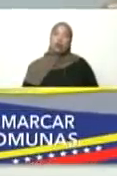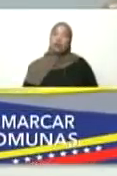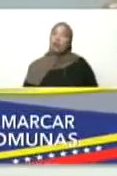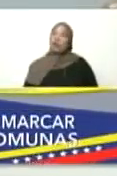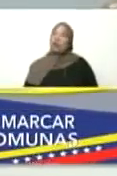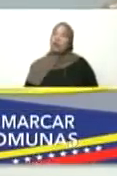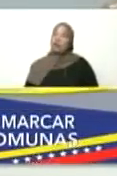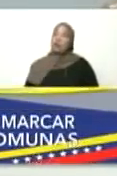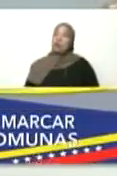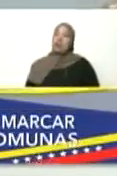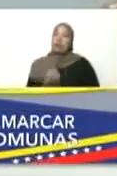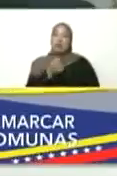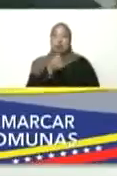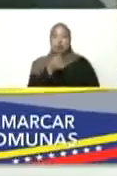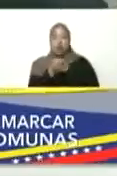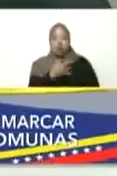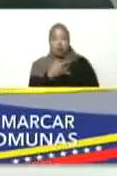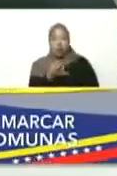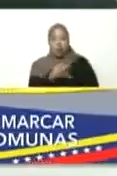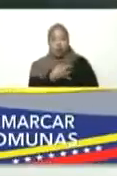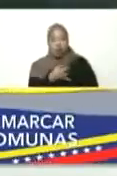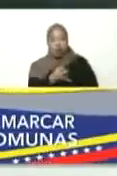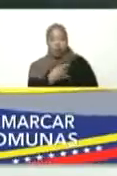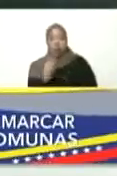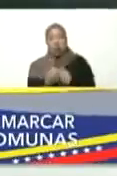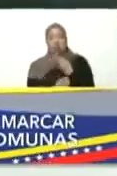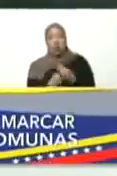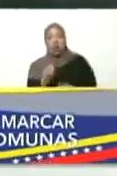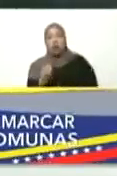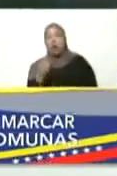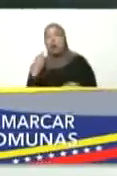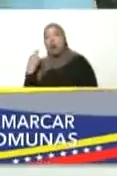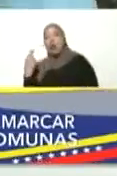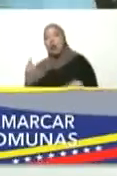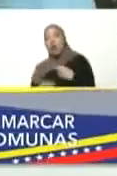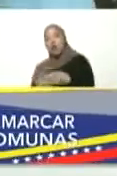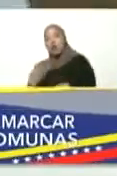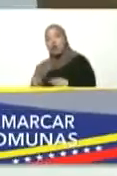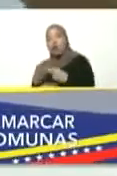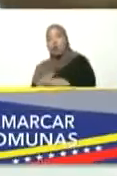Y los dolores casi que le impedían hacer ese tipo de reuniones.